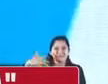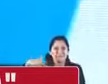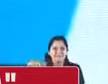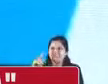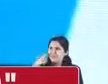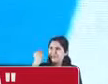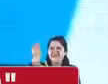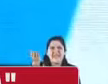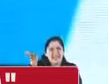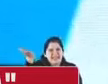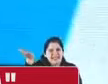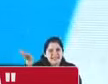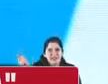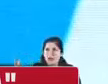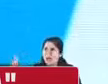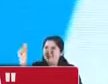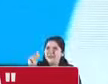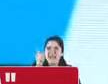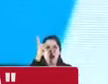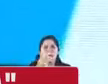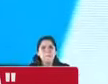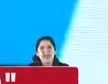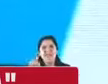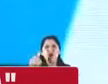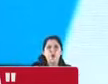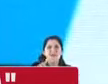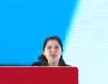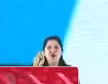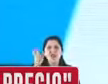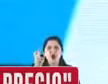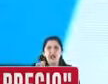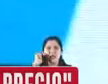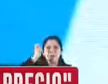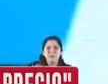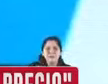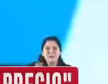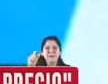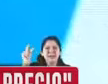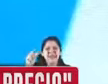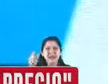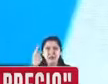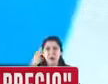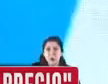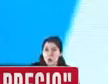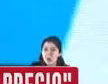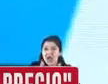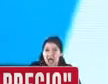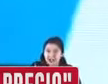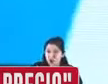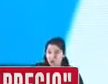cual me llamó la atención que hiciera un préstamo de medio millón de dólares y lo pudo devolver en un año